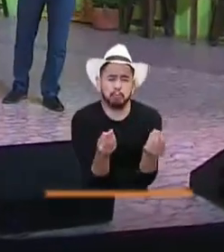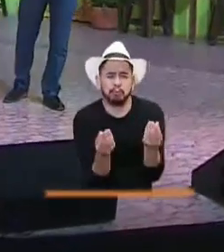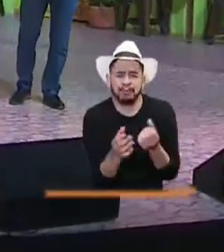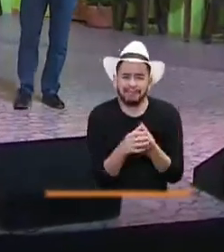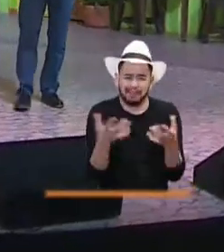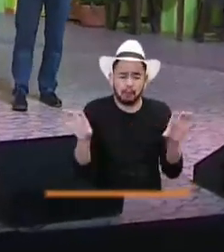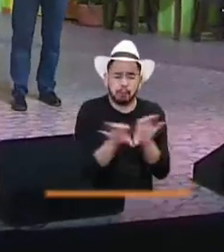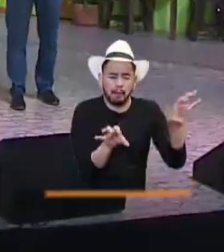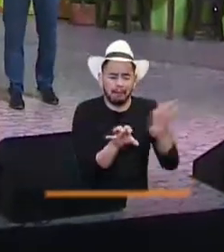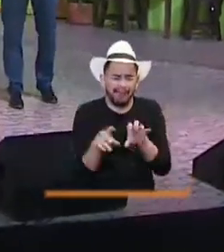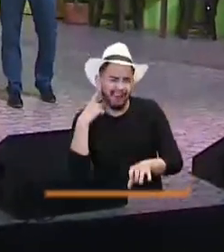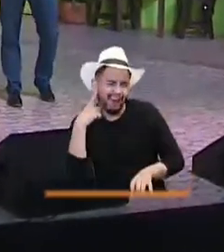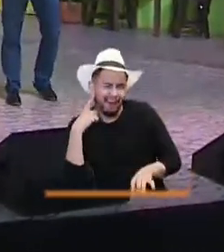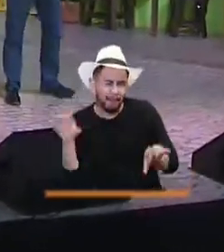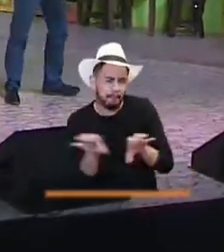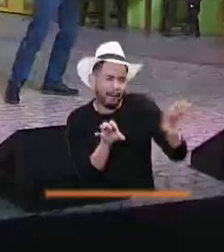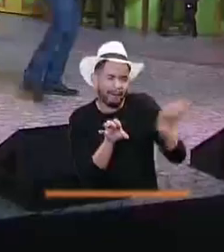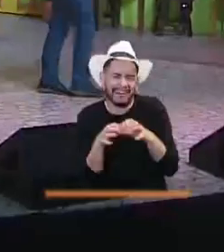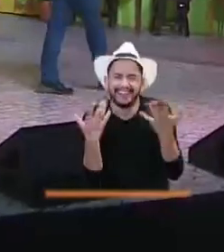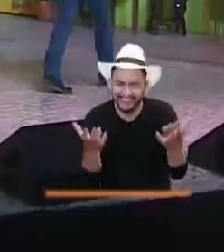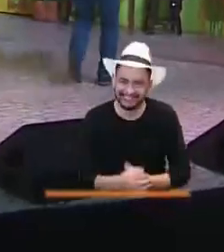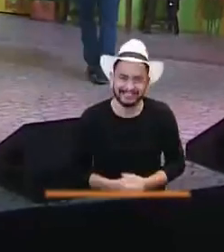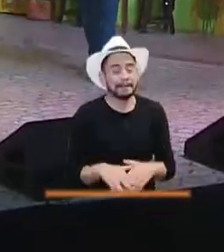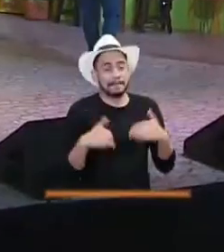¡Trove, trove, compañero!